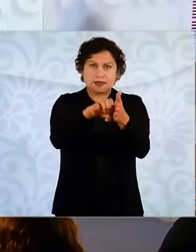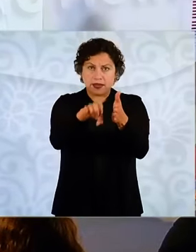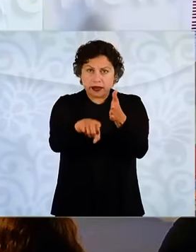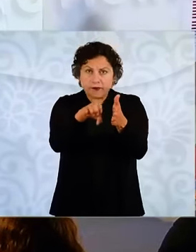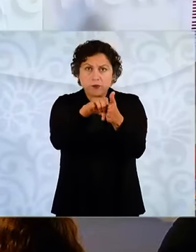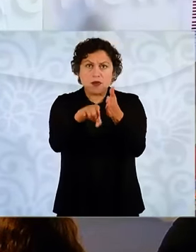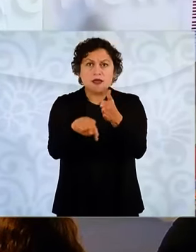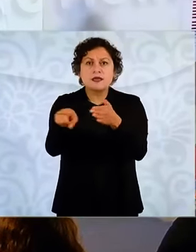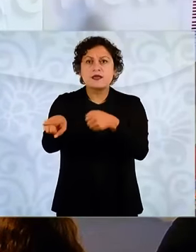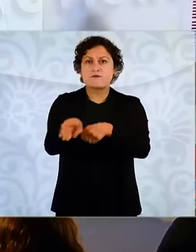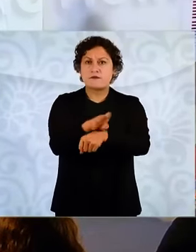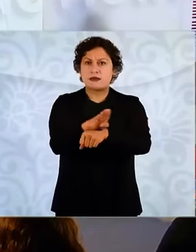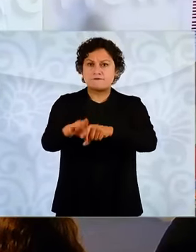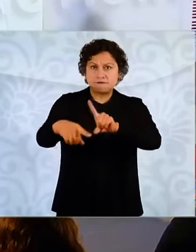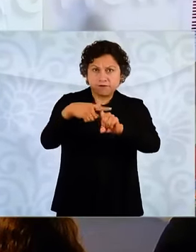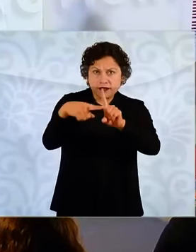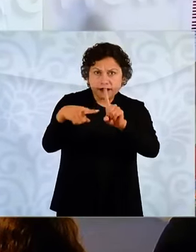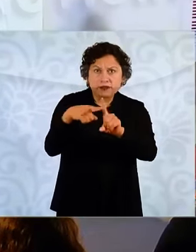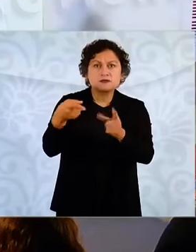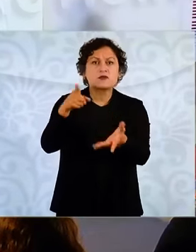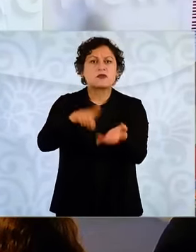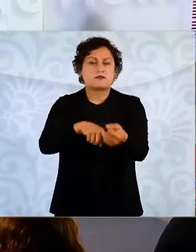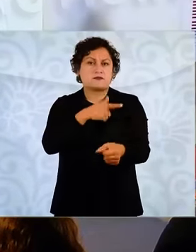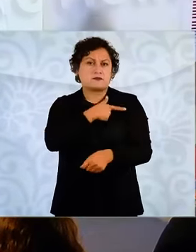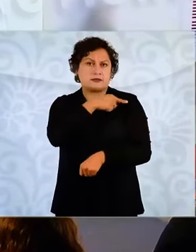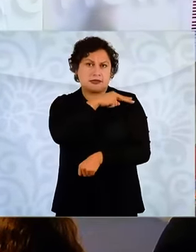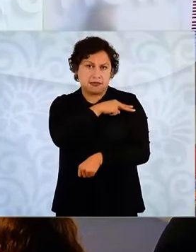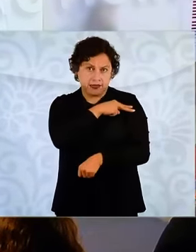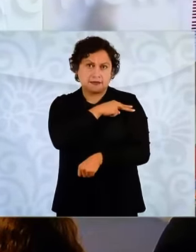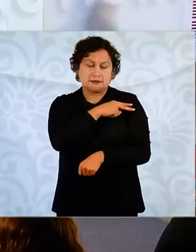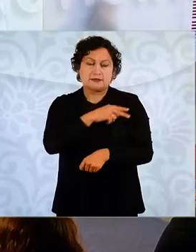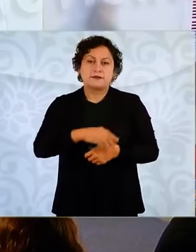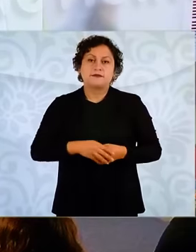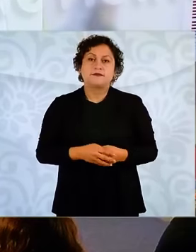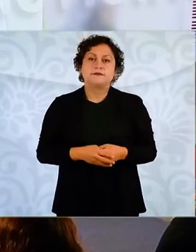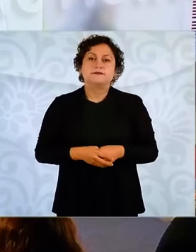beneficios que tienen los elementos de la Guardia Nacional o las